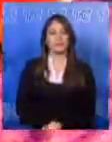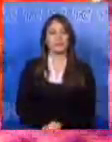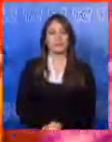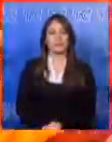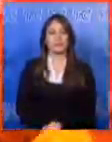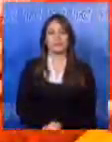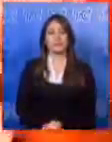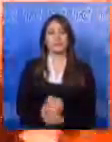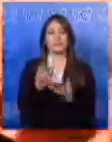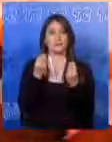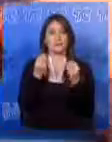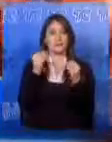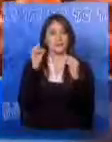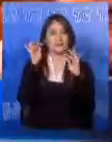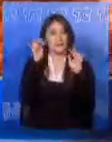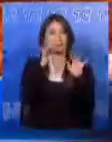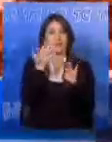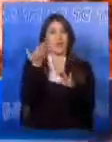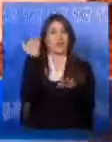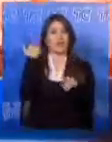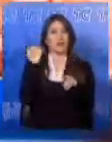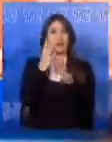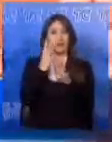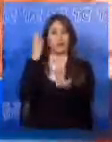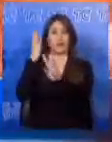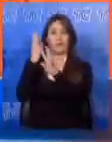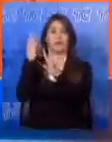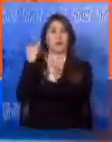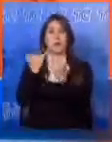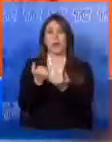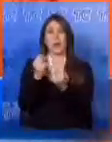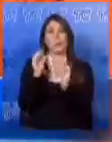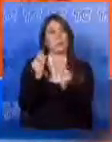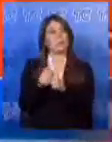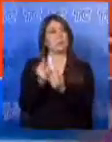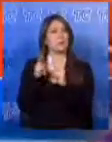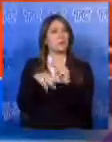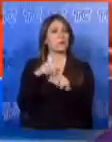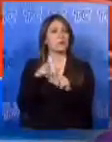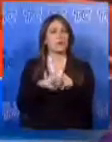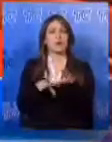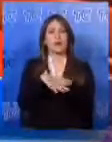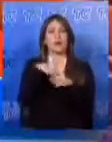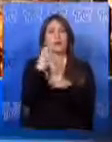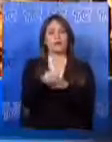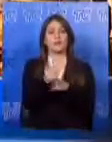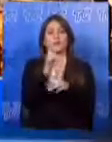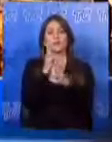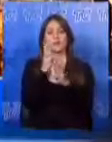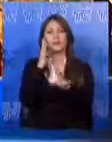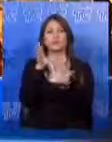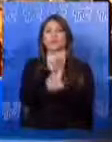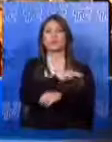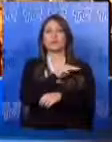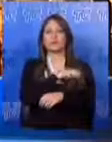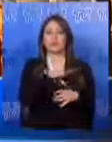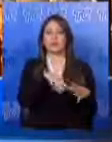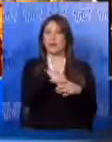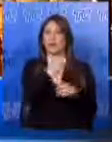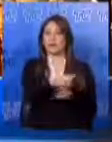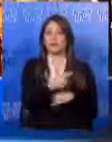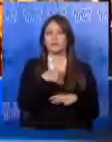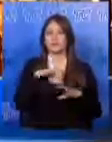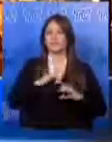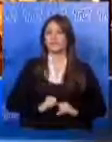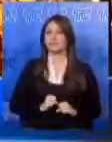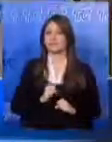Aunque no fueron muchos como en ocasiones anteriores, algunas personas optaron por pasar la noche en los exteriores del Palacio Municipal y asegurar así